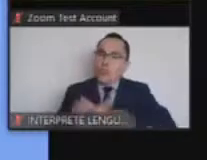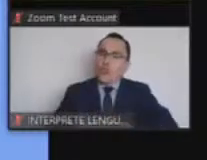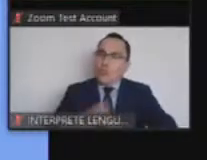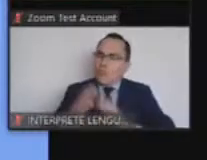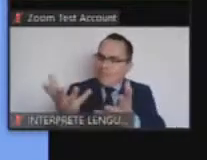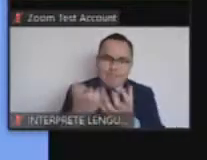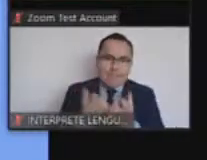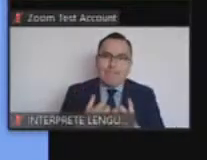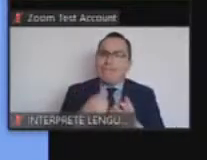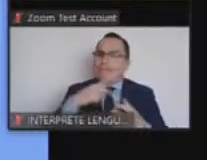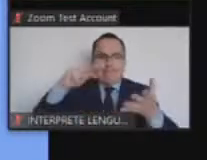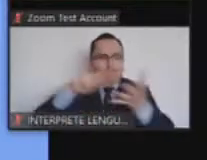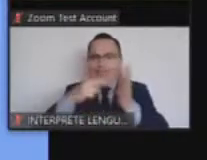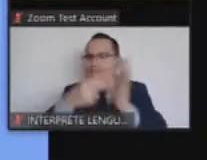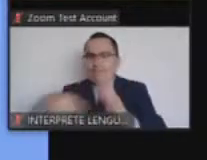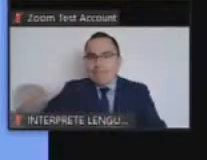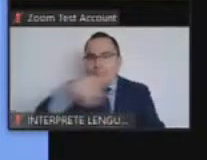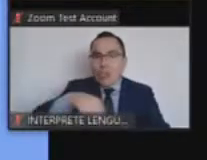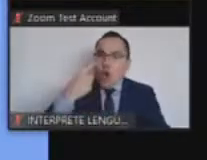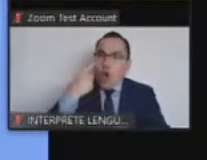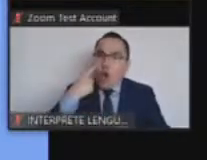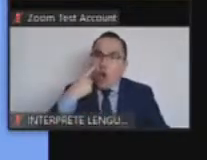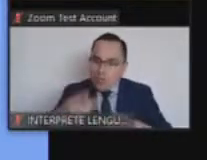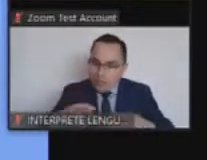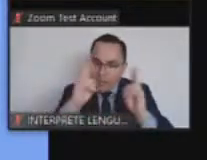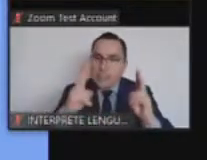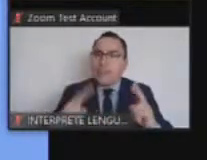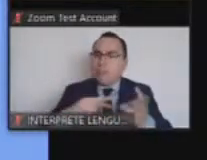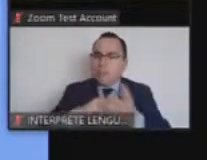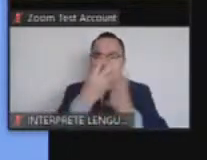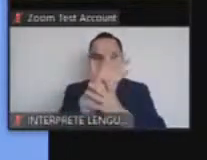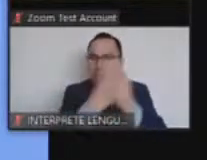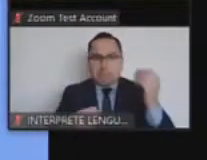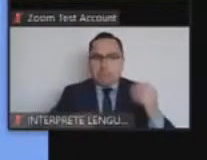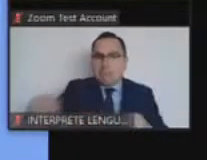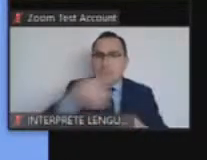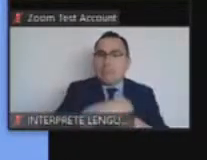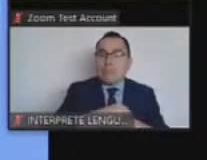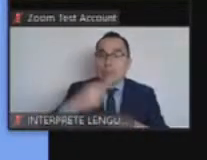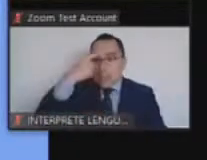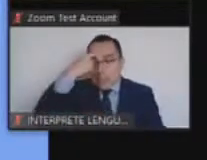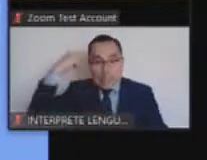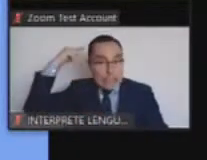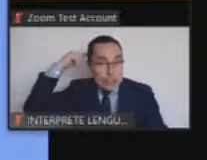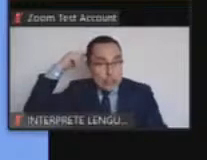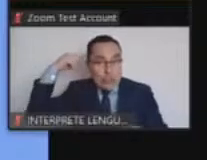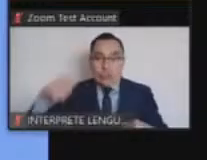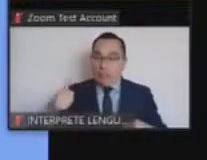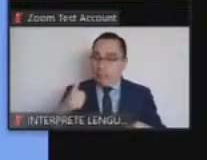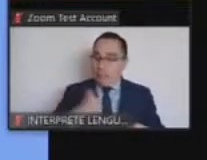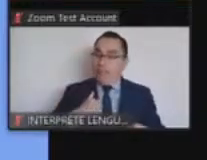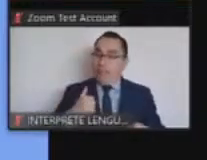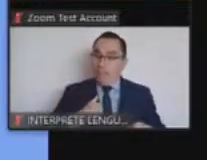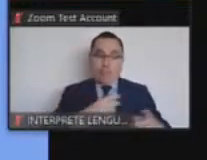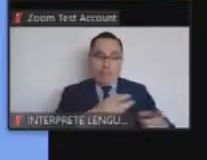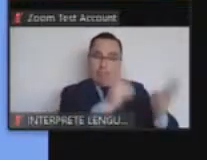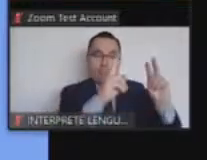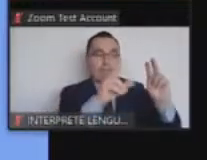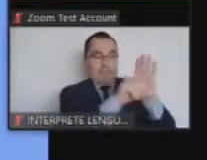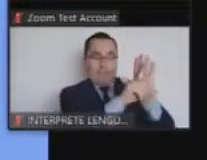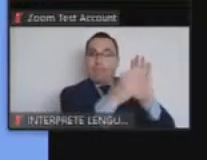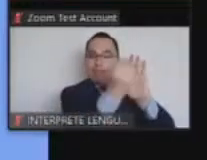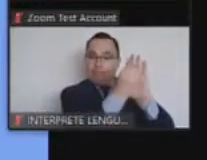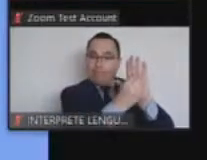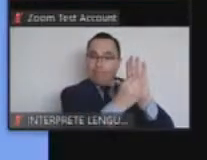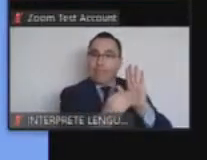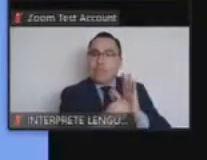para resolver, conocedores del derecho y además con conciencia de la aplicación del derecho y, por supuesto, de las